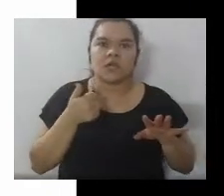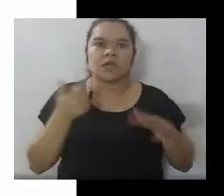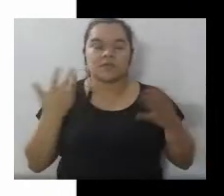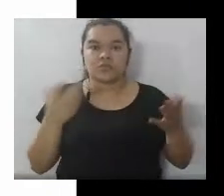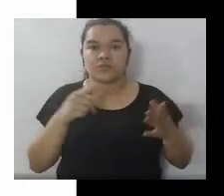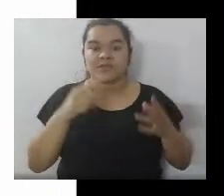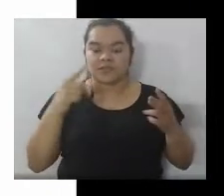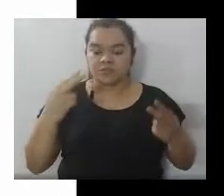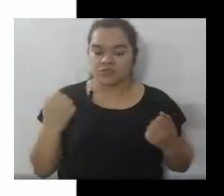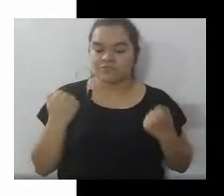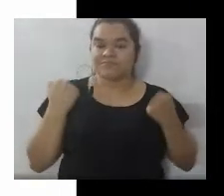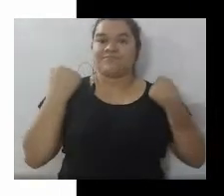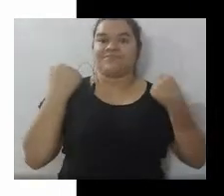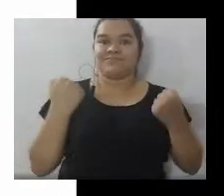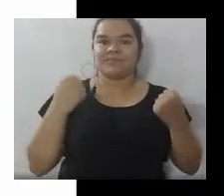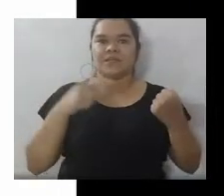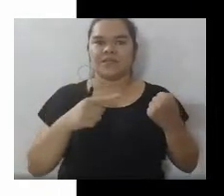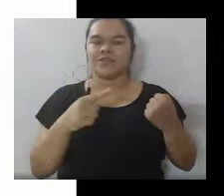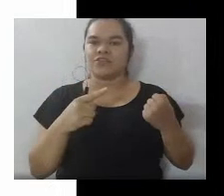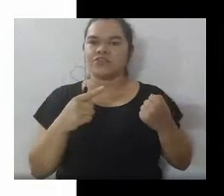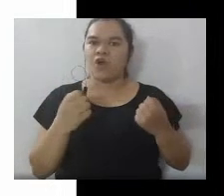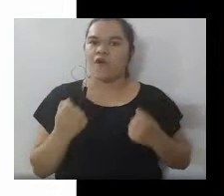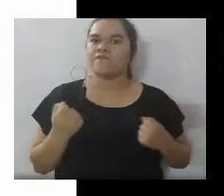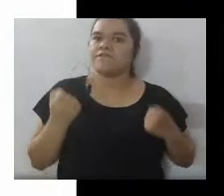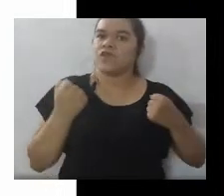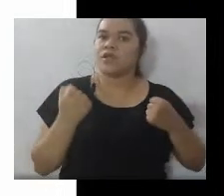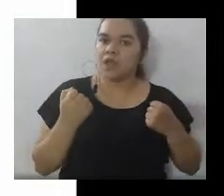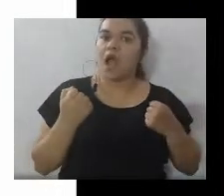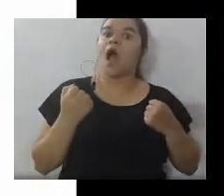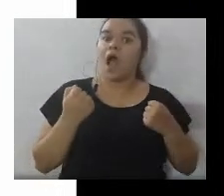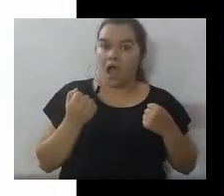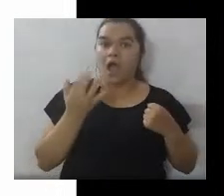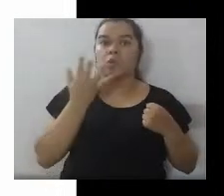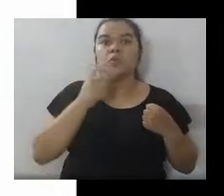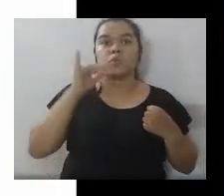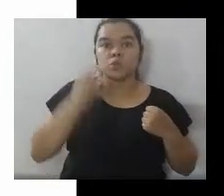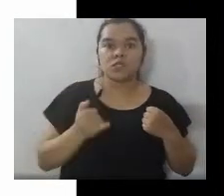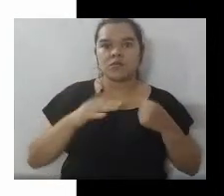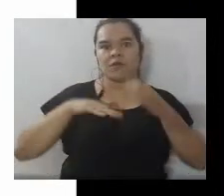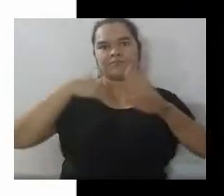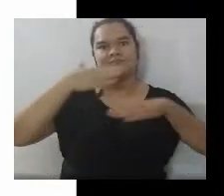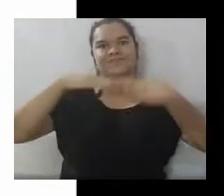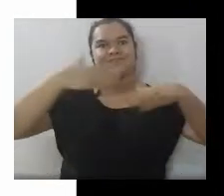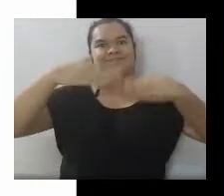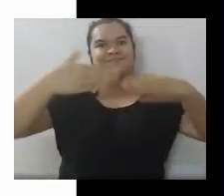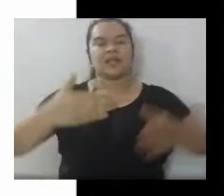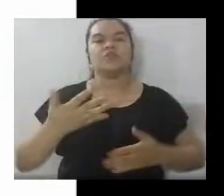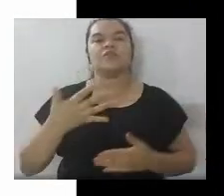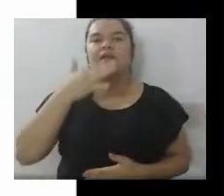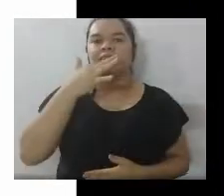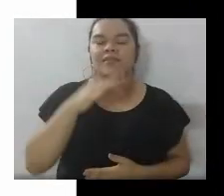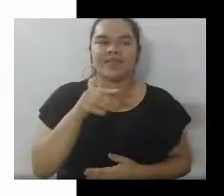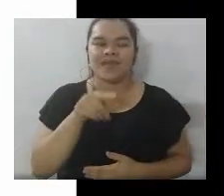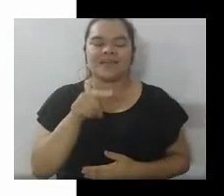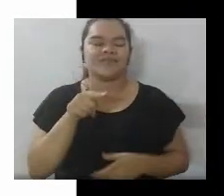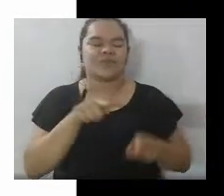académica, y muchas veces eso del inicio ayuda a que podamos entender de que es